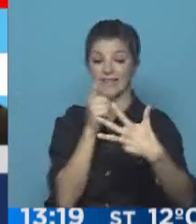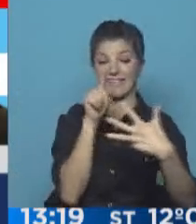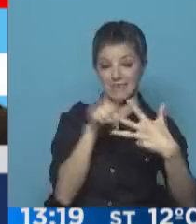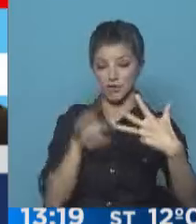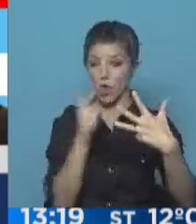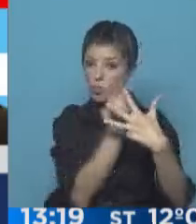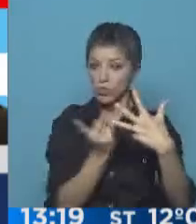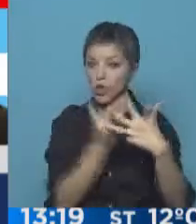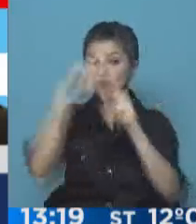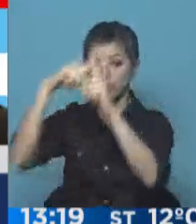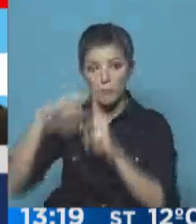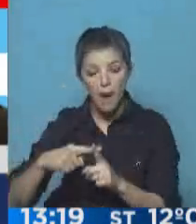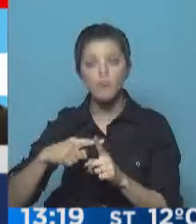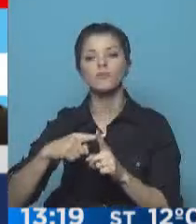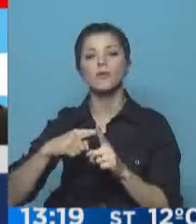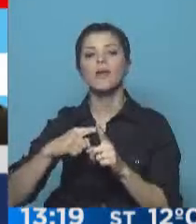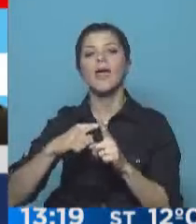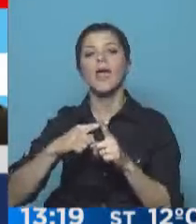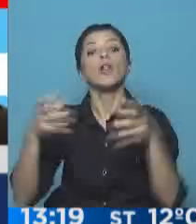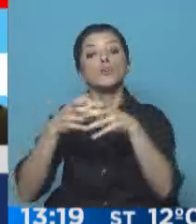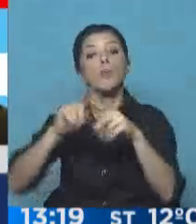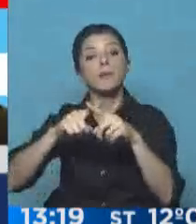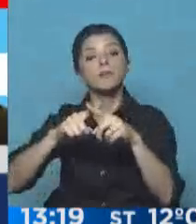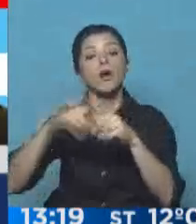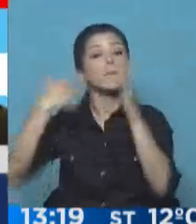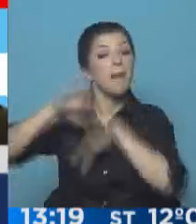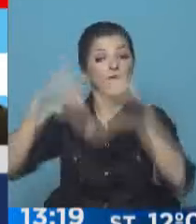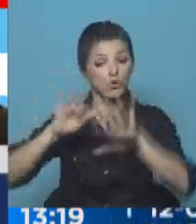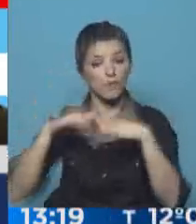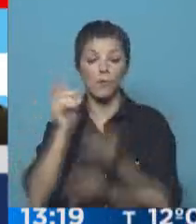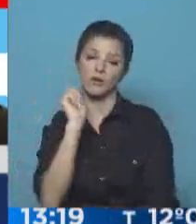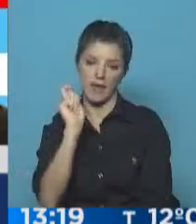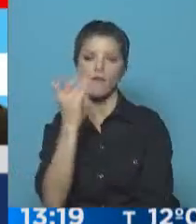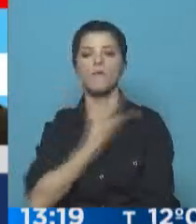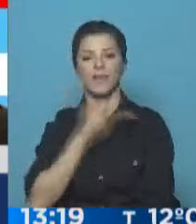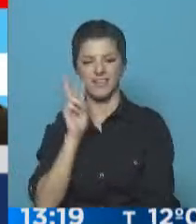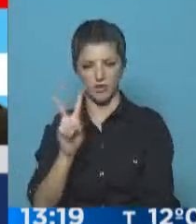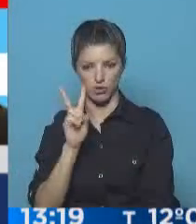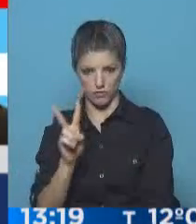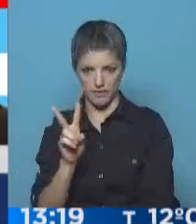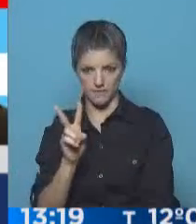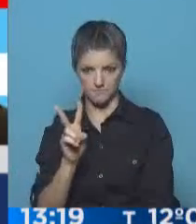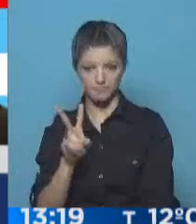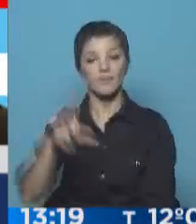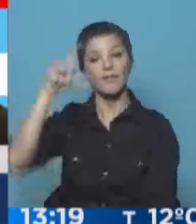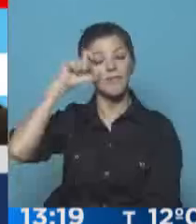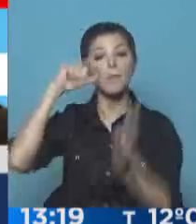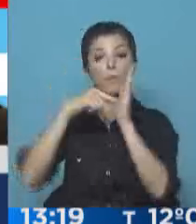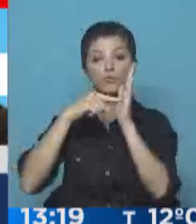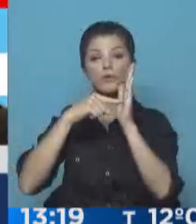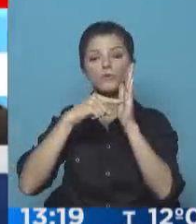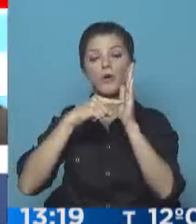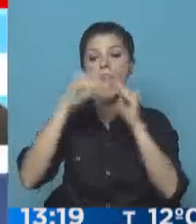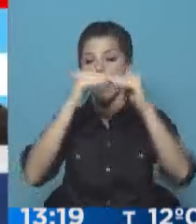como Domínguez, el espacio que mayor votos obtuvo en la provincia de Buenos Aires es el Frente para la Victoria, más de 10 puntos frente